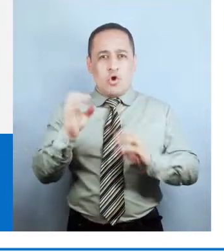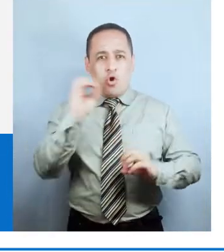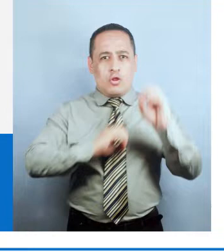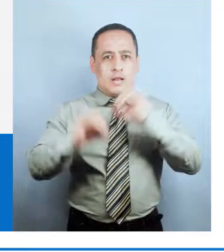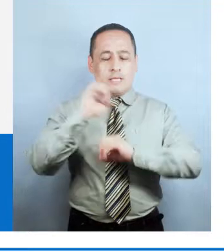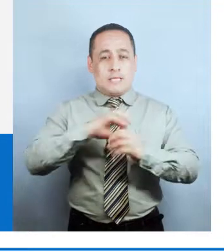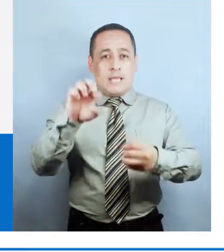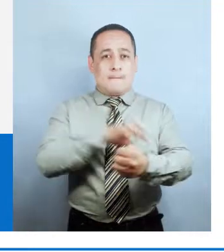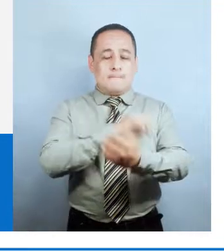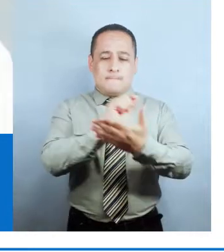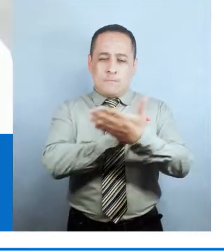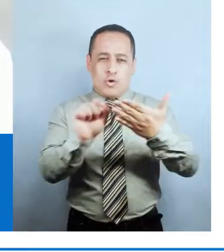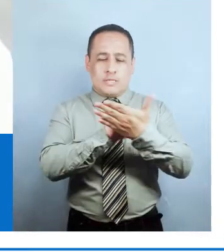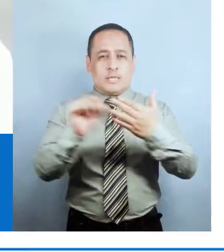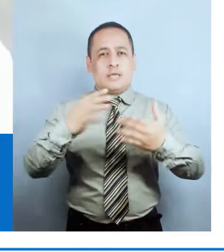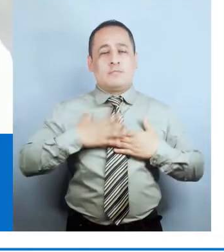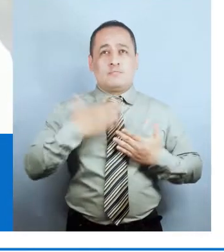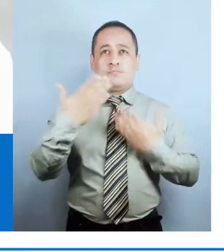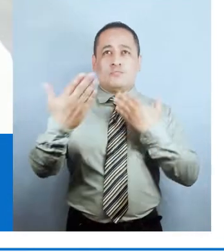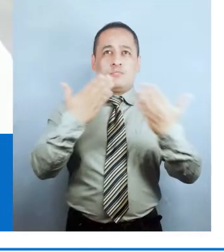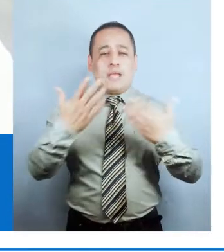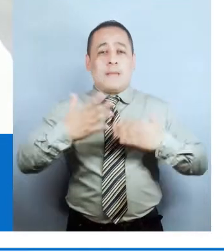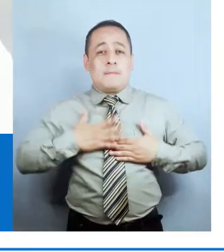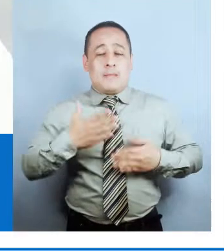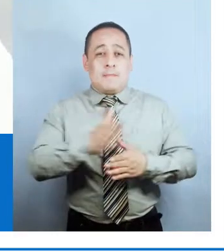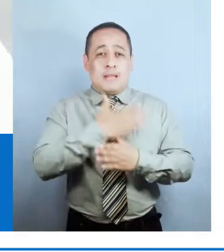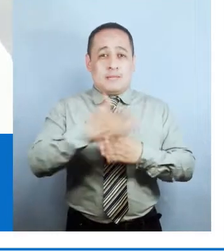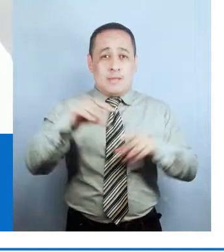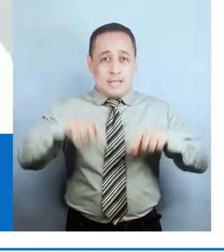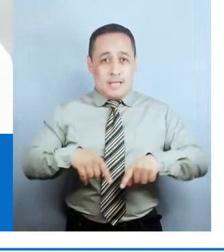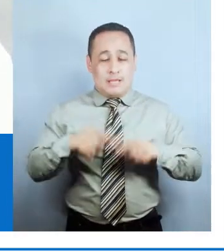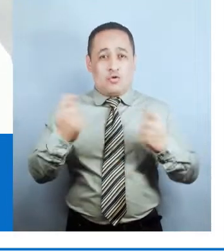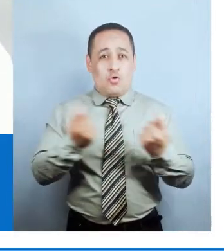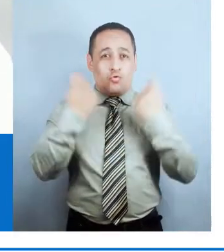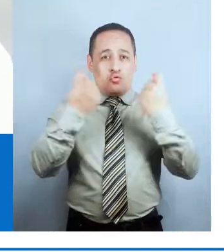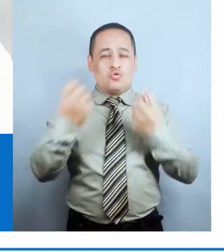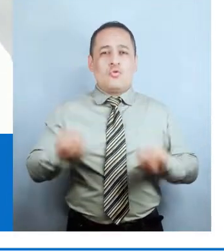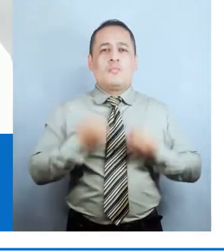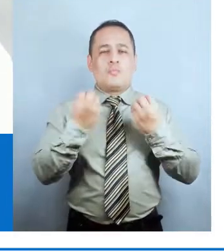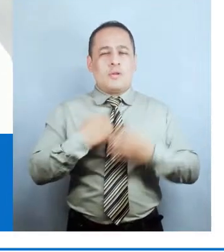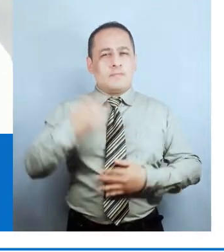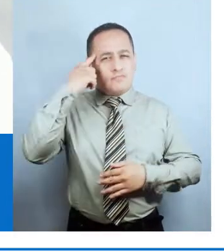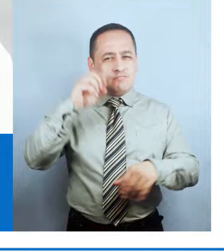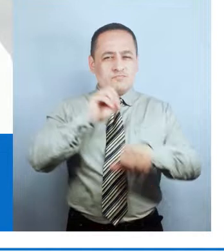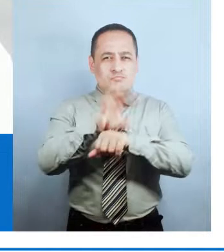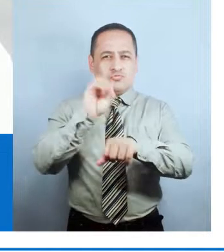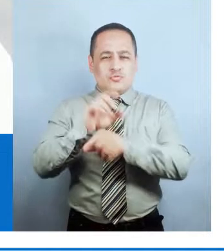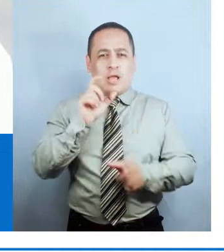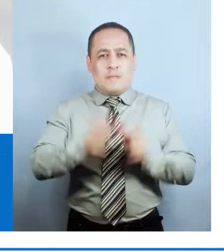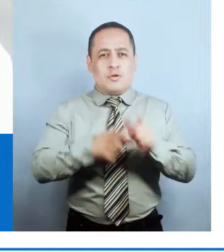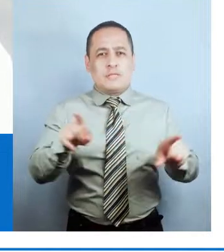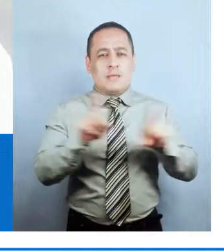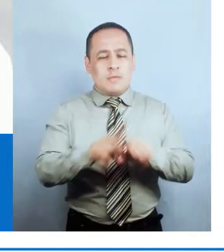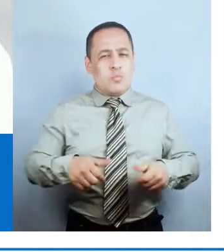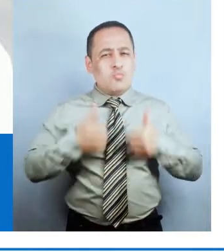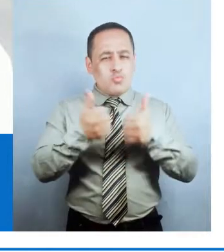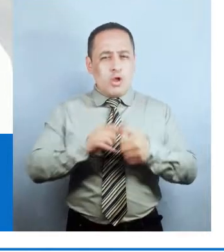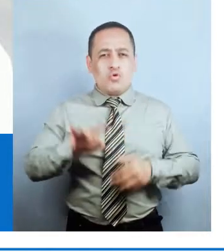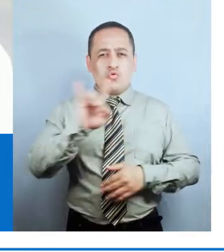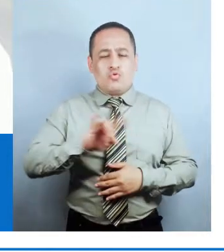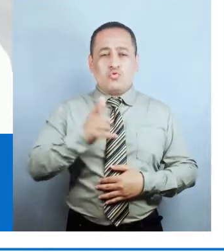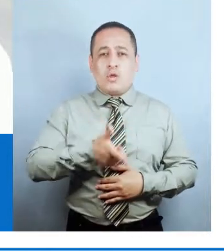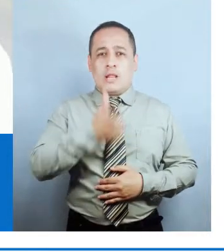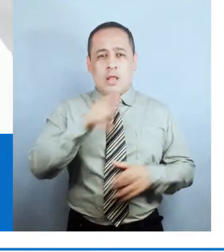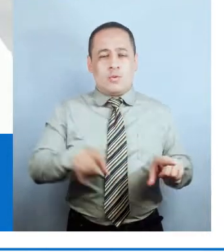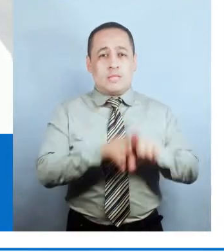organiza en la categoría de poesía. Lo que me motivó a participar de dicho concurso es de poder concientizar a las personas a dar buen